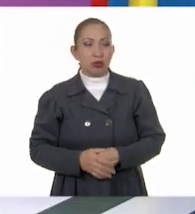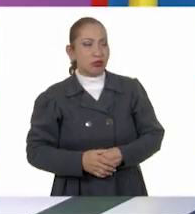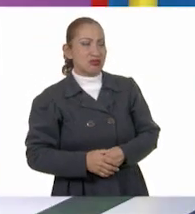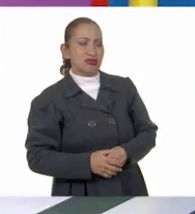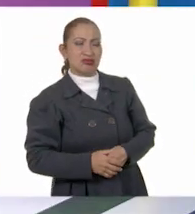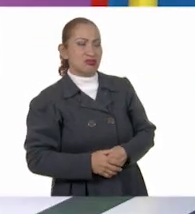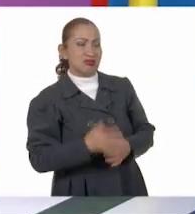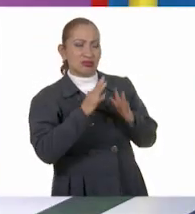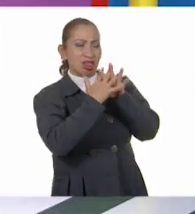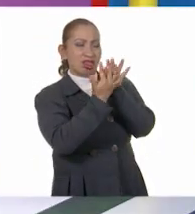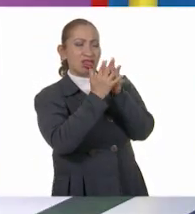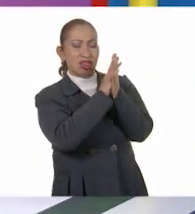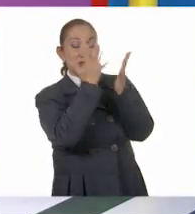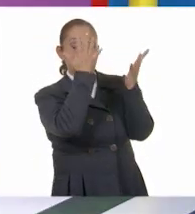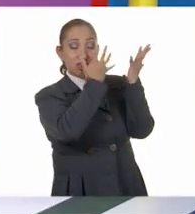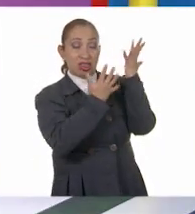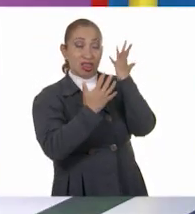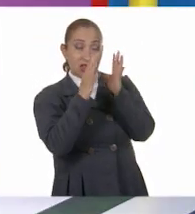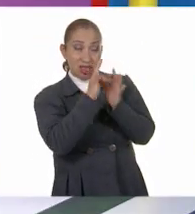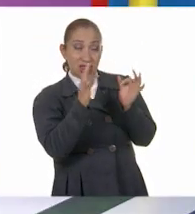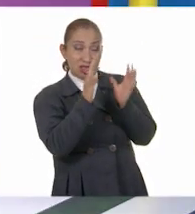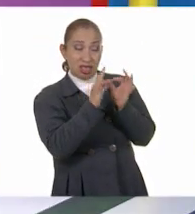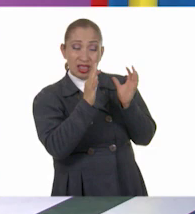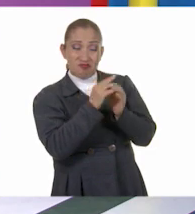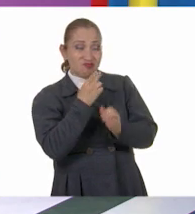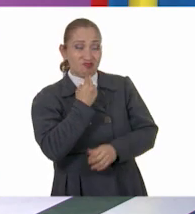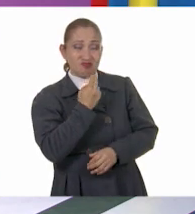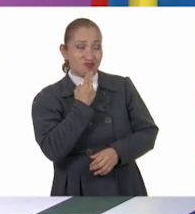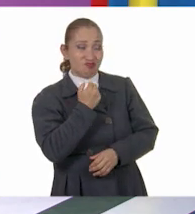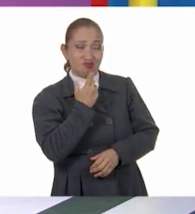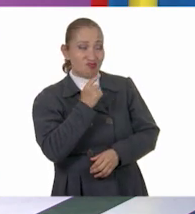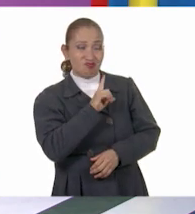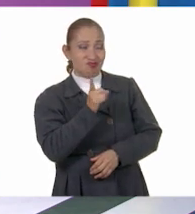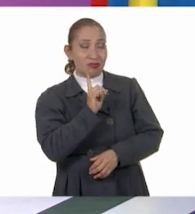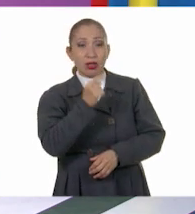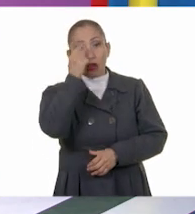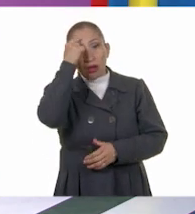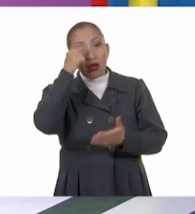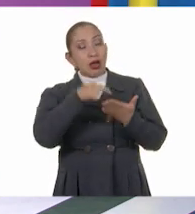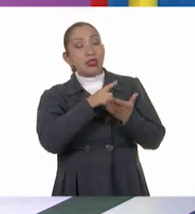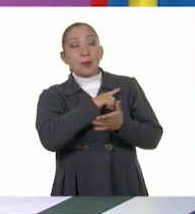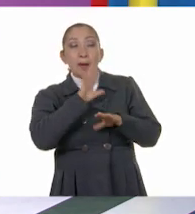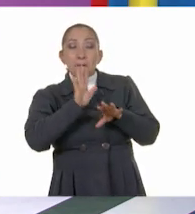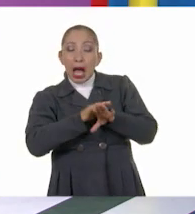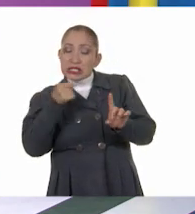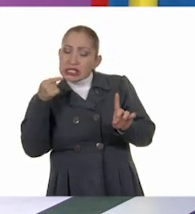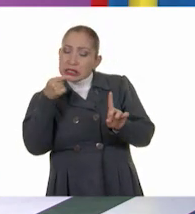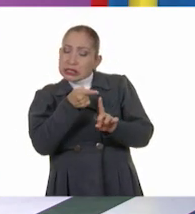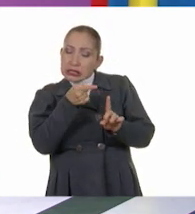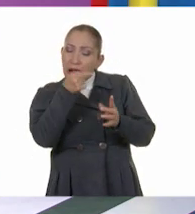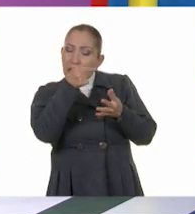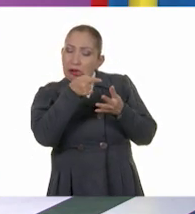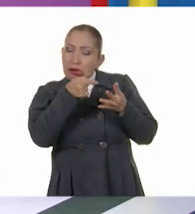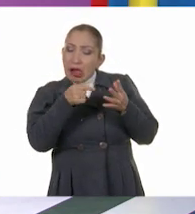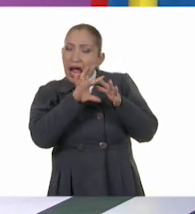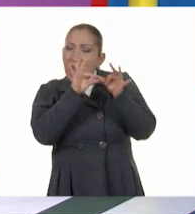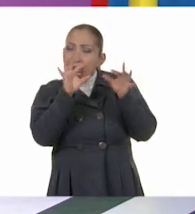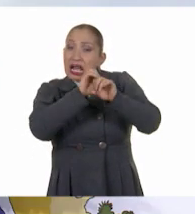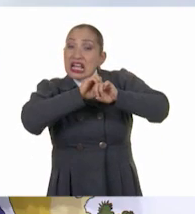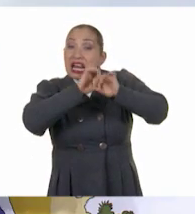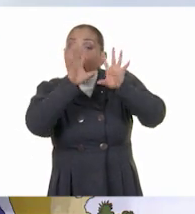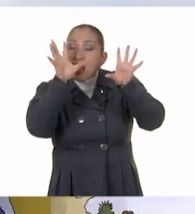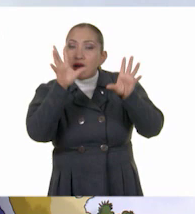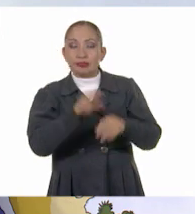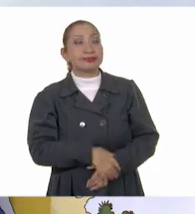estoy seguro de que esas instrucciones funcionen, Raulito. ¿No? No, yo creo que hay que ser más específicos y también más claros.